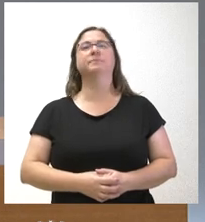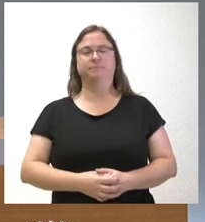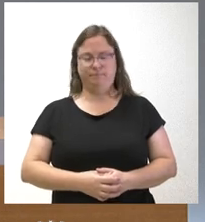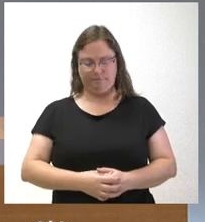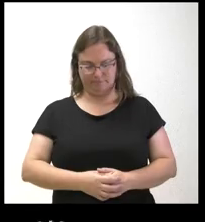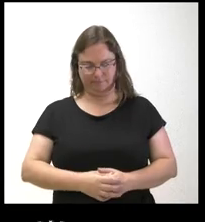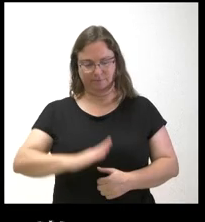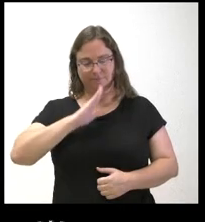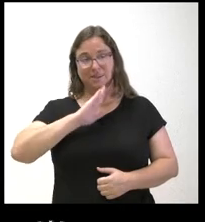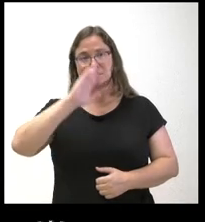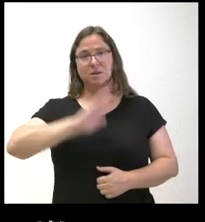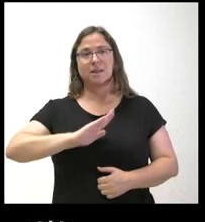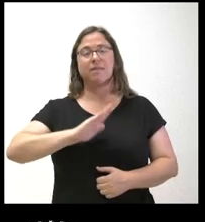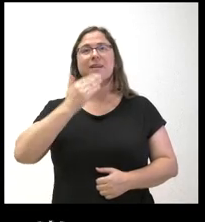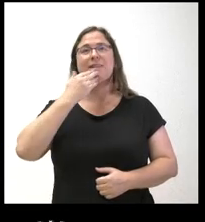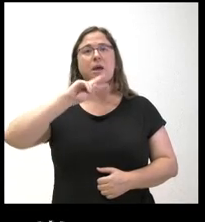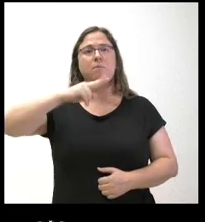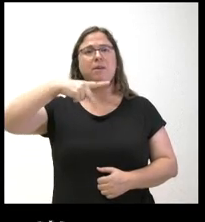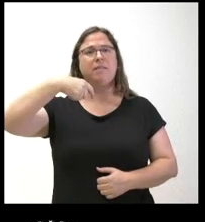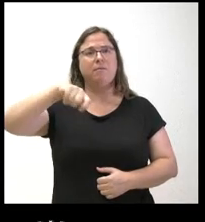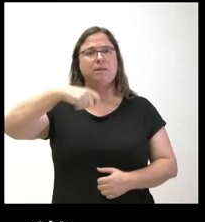y es parece que el vicepresi